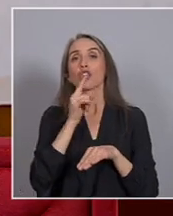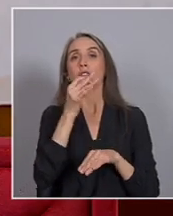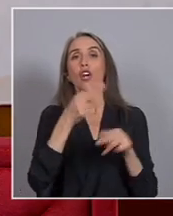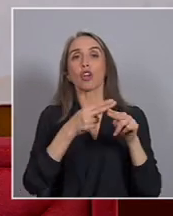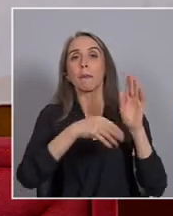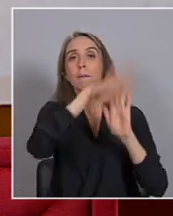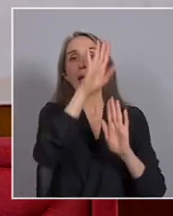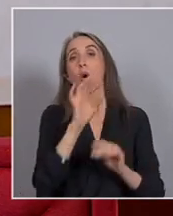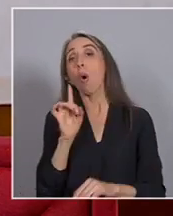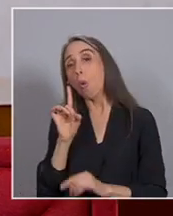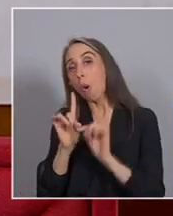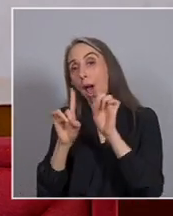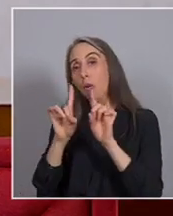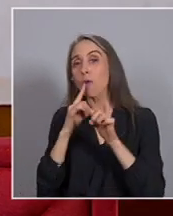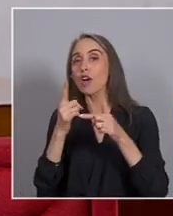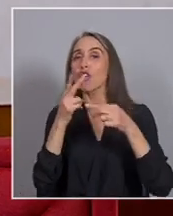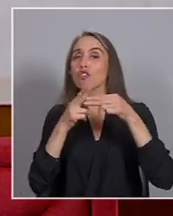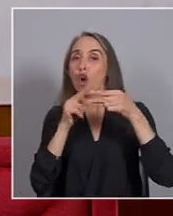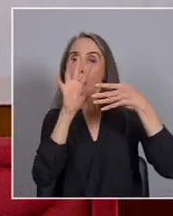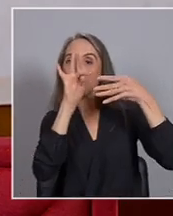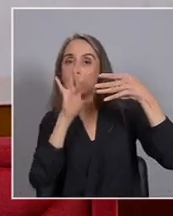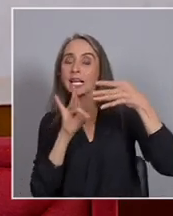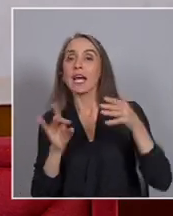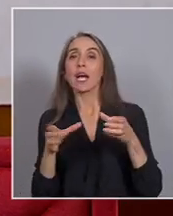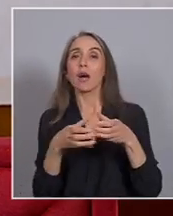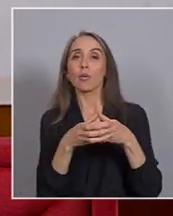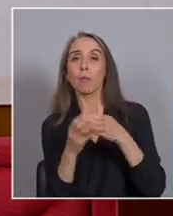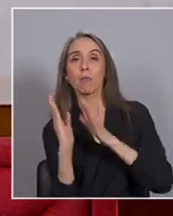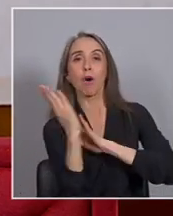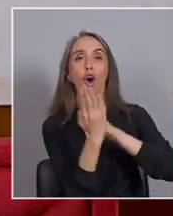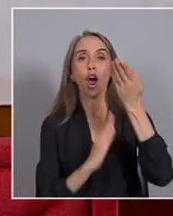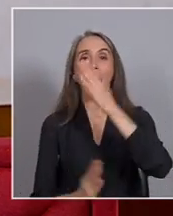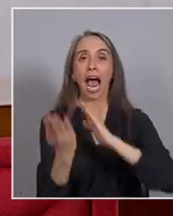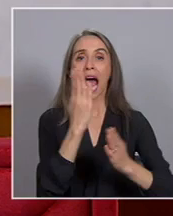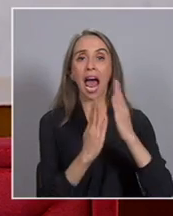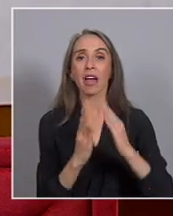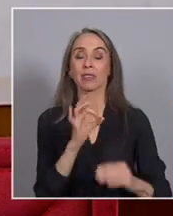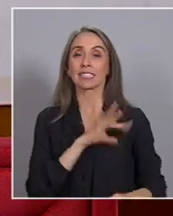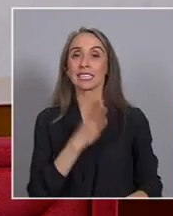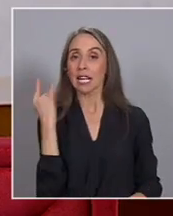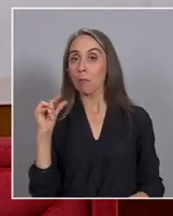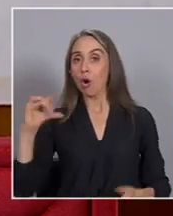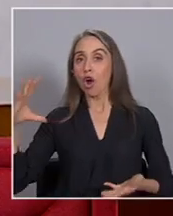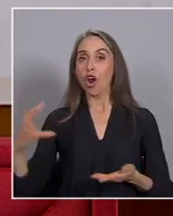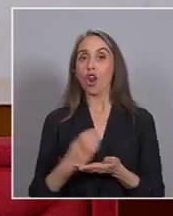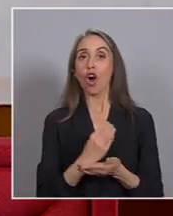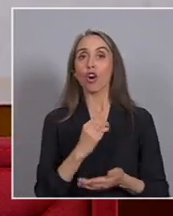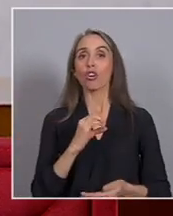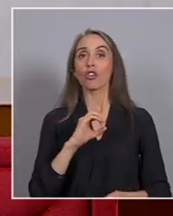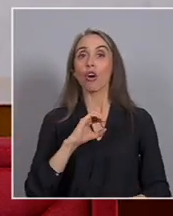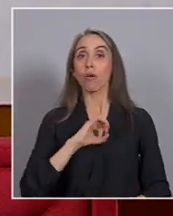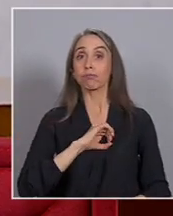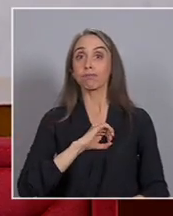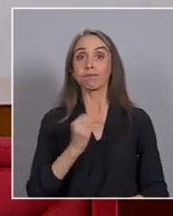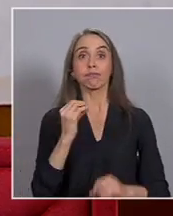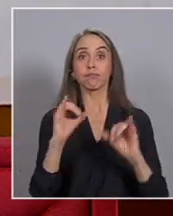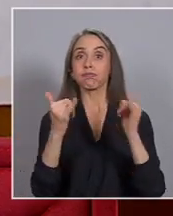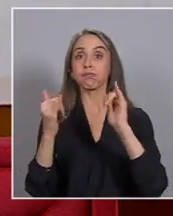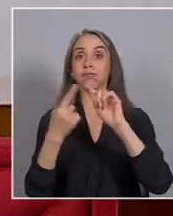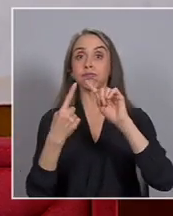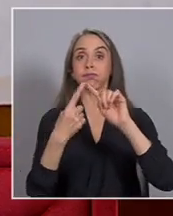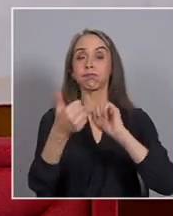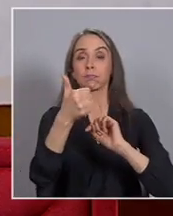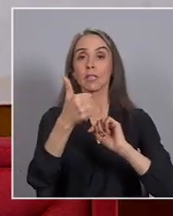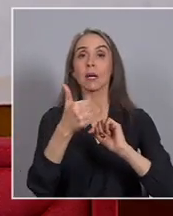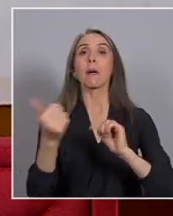pero me voy a referir a unos, que es el equipo de karate de Chile, que acaba de lograr una tremenda actuación de